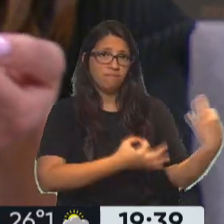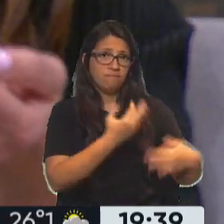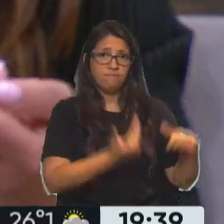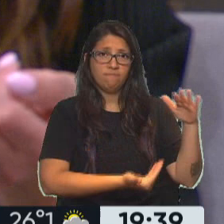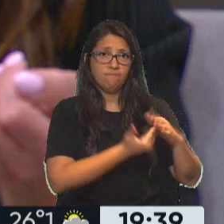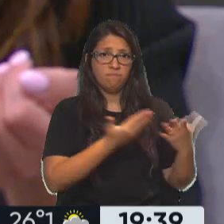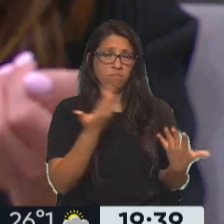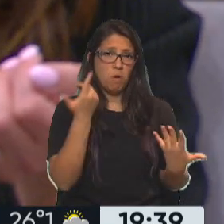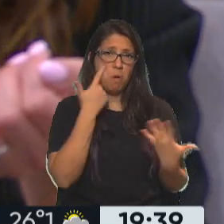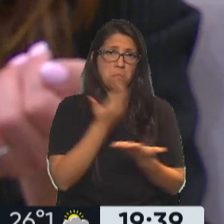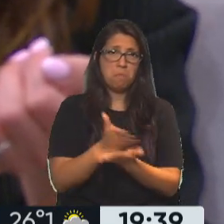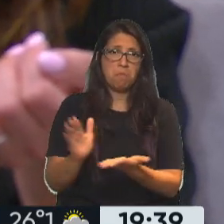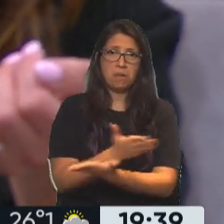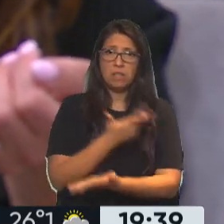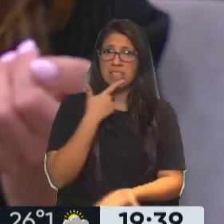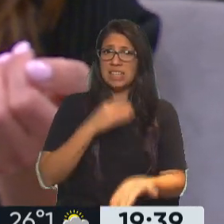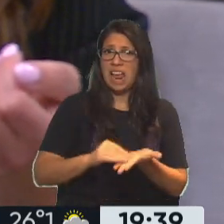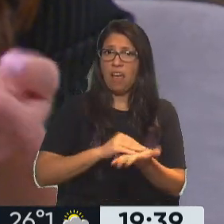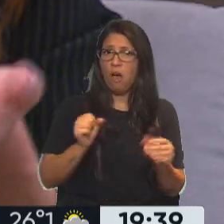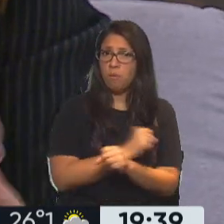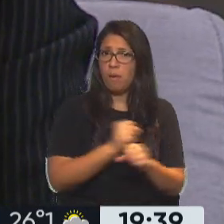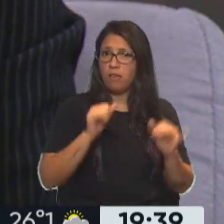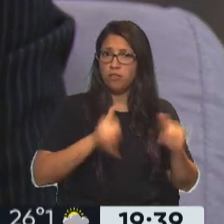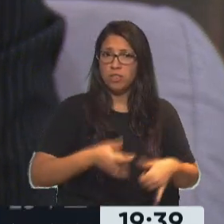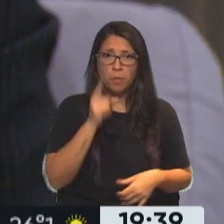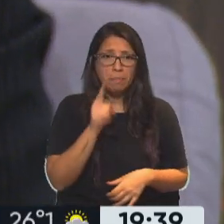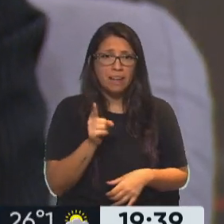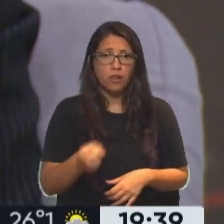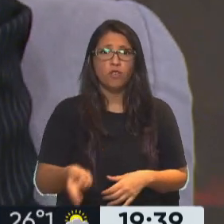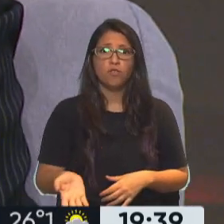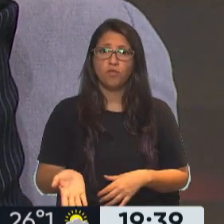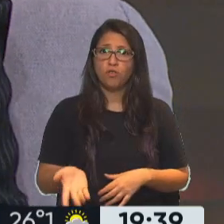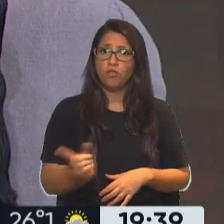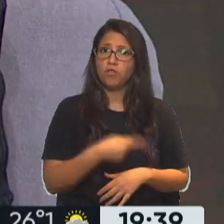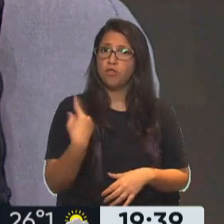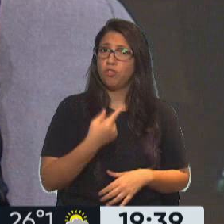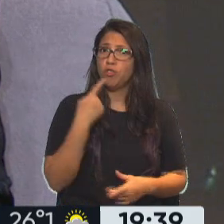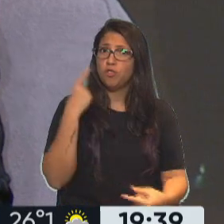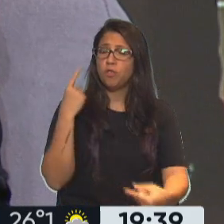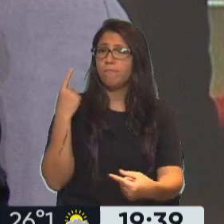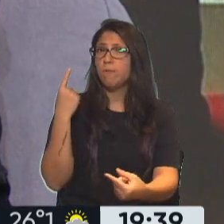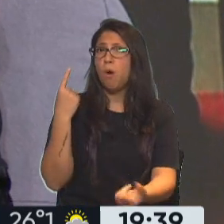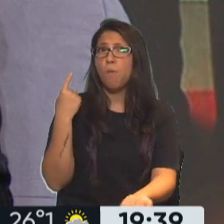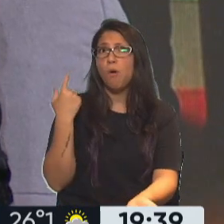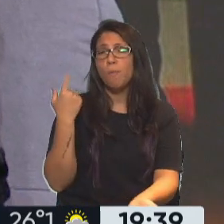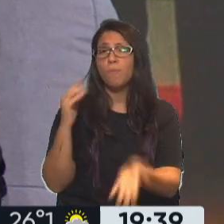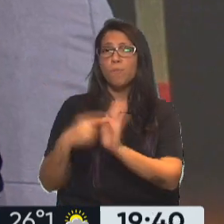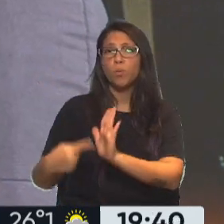Figueroa... ¿Cómo te parece? Con el Senado aprobado. Con el Senado aprobado. Por eso esto es muy peligroso, porque tenemos los mismos propósitos